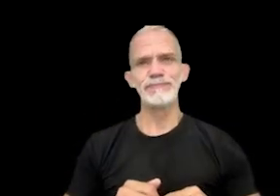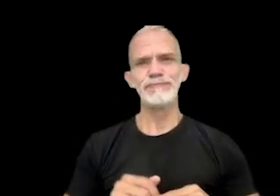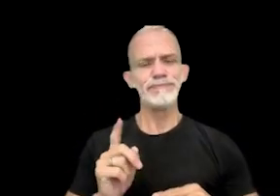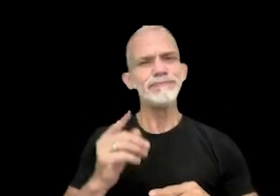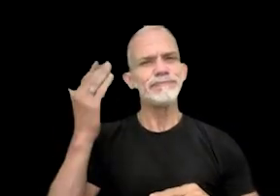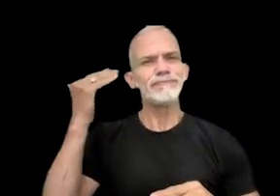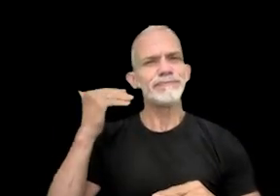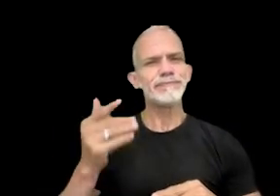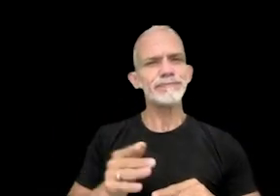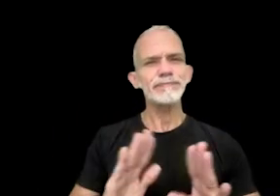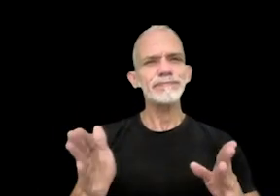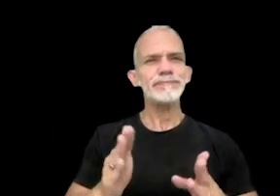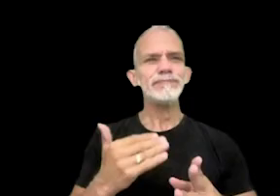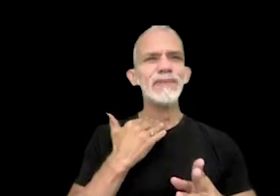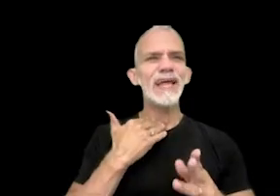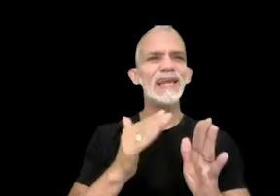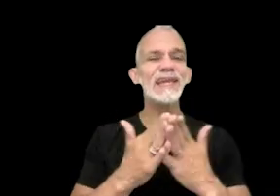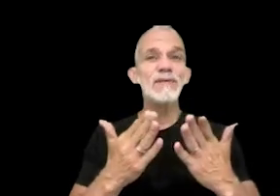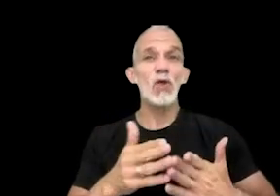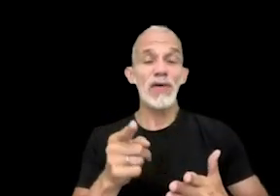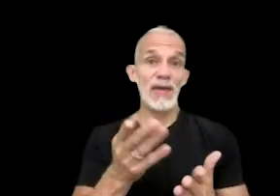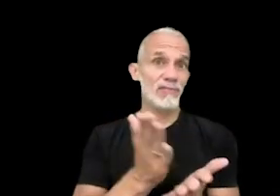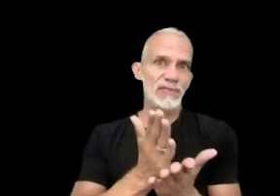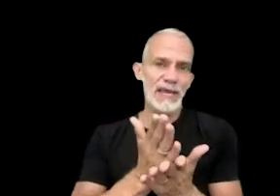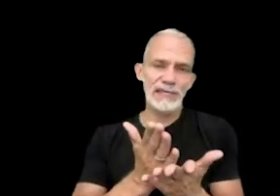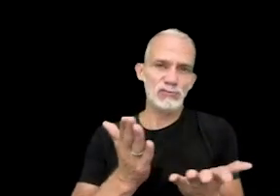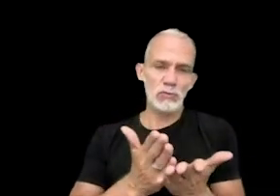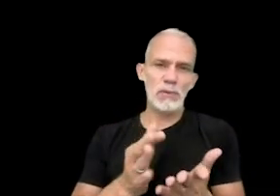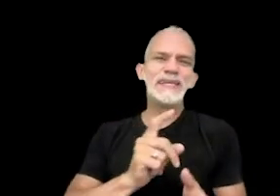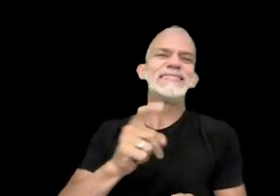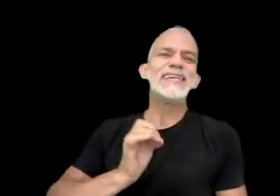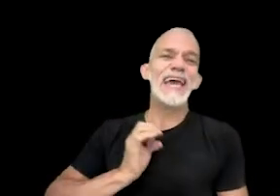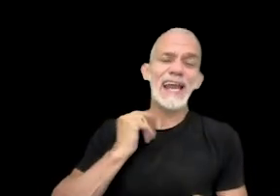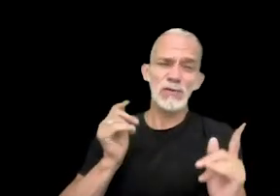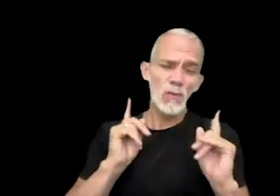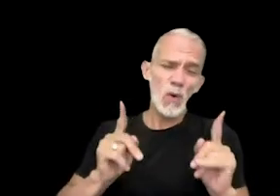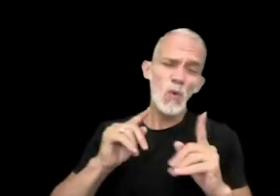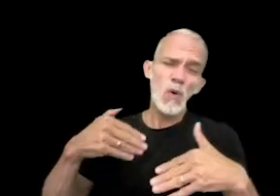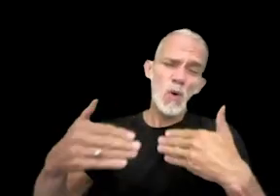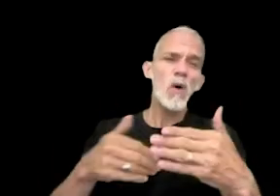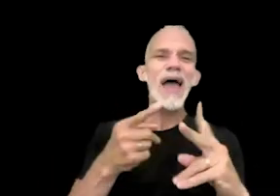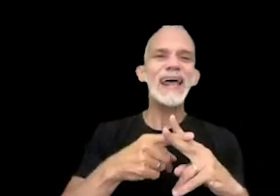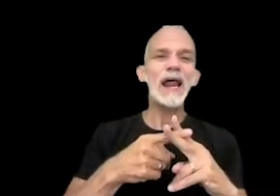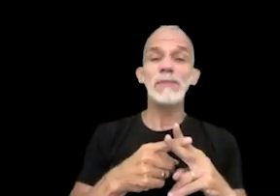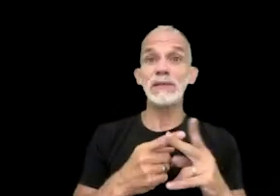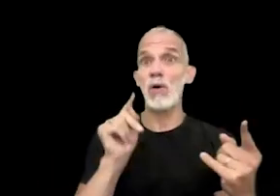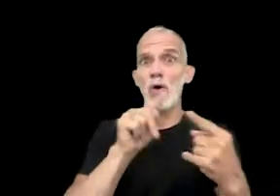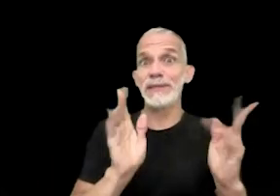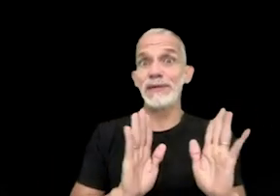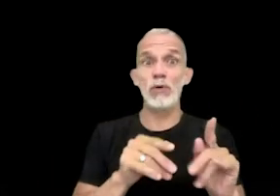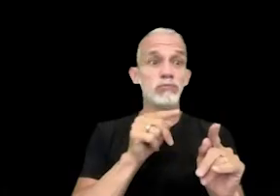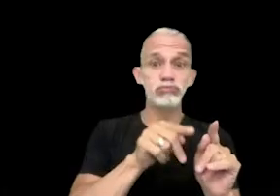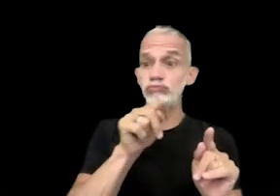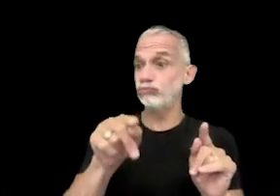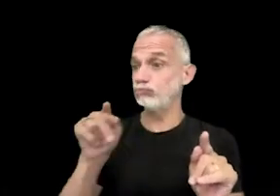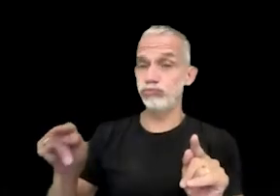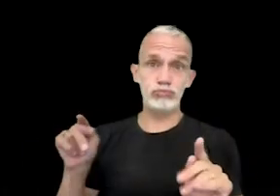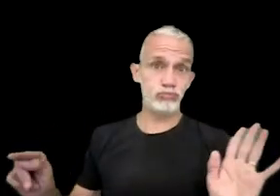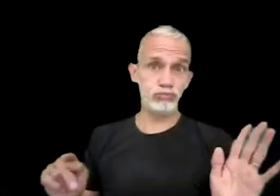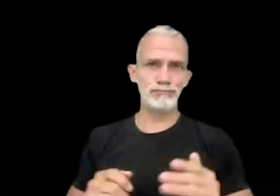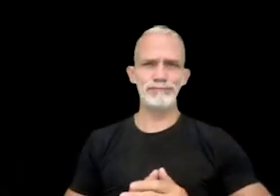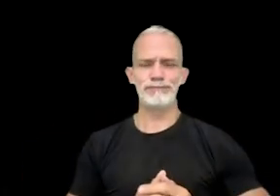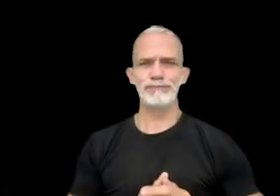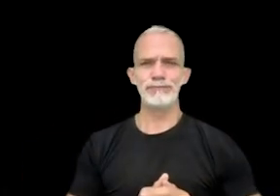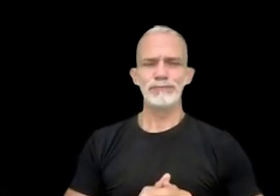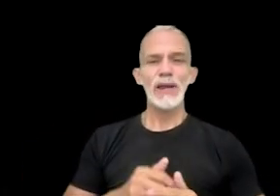cualquier libro de derecho, no sé, que tenga más de 100 años, va a decir lo mismo. Cada herramienta jurídica tiene su fin. Cuando